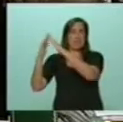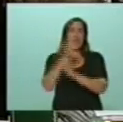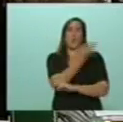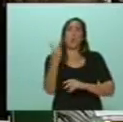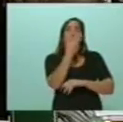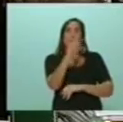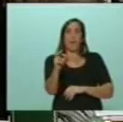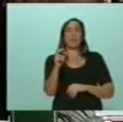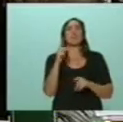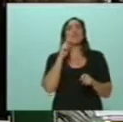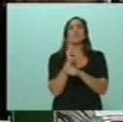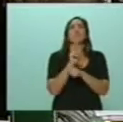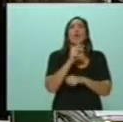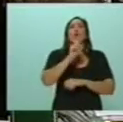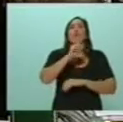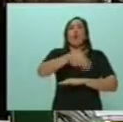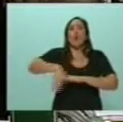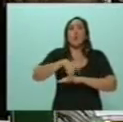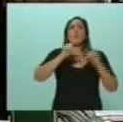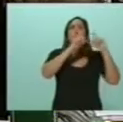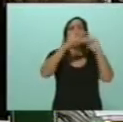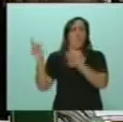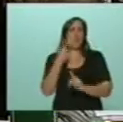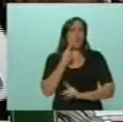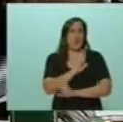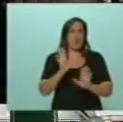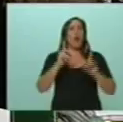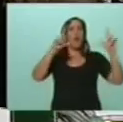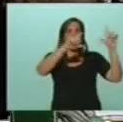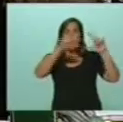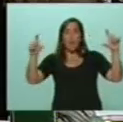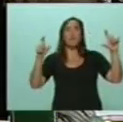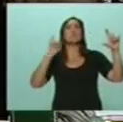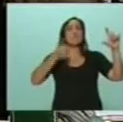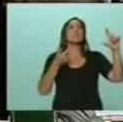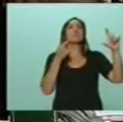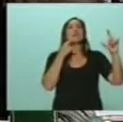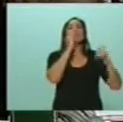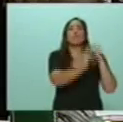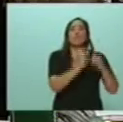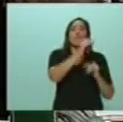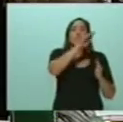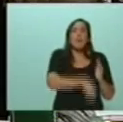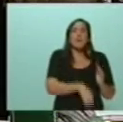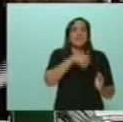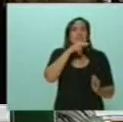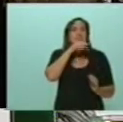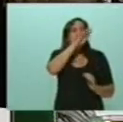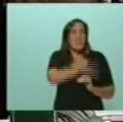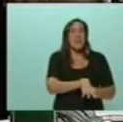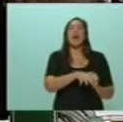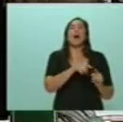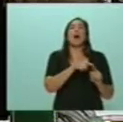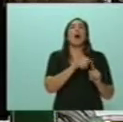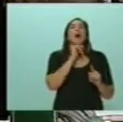georreferencial de seguridad también. Y todos los datos que ustedes podrán encontrar allí para lo que